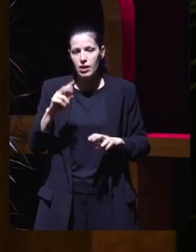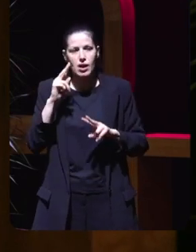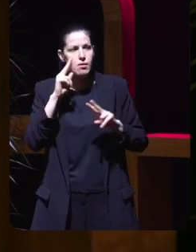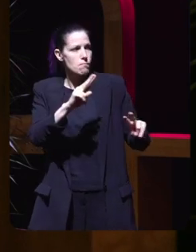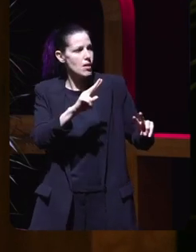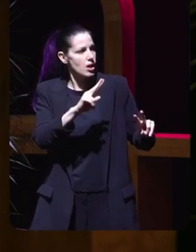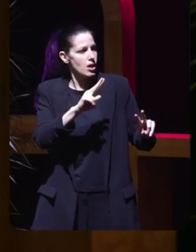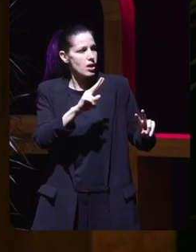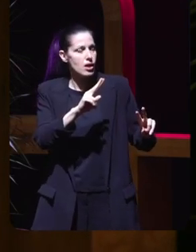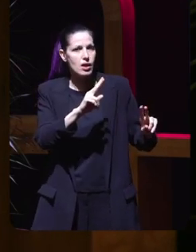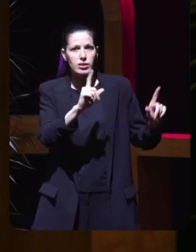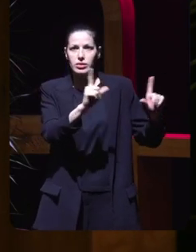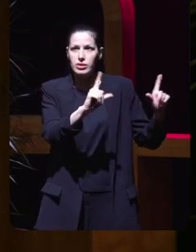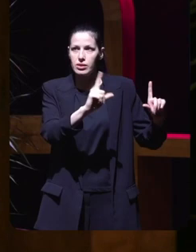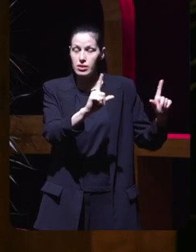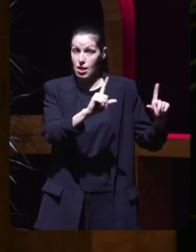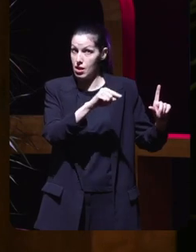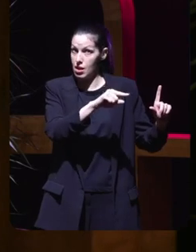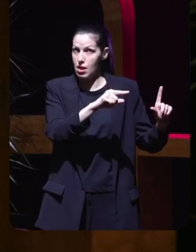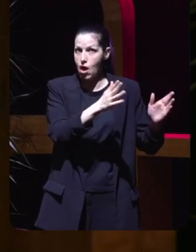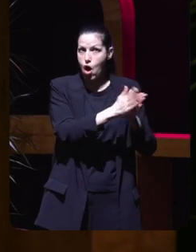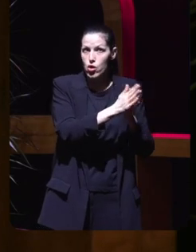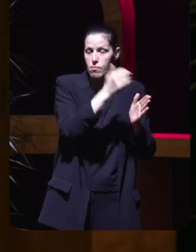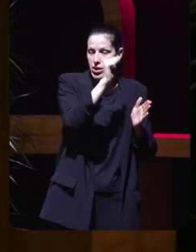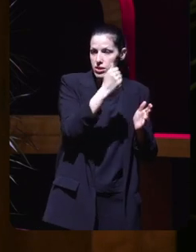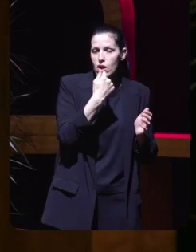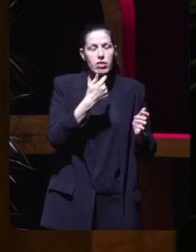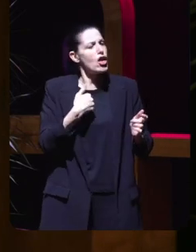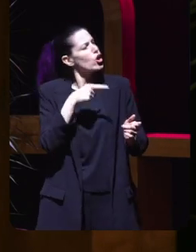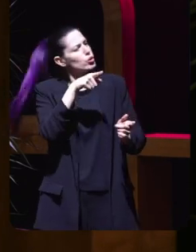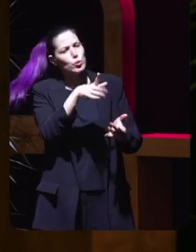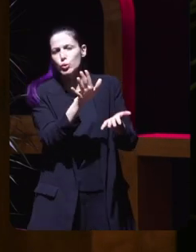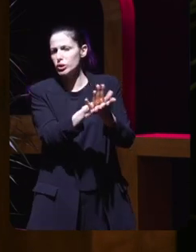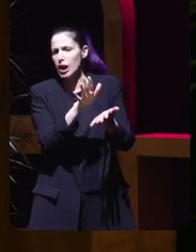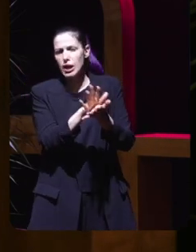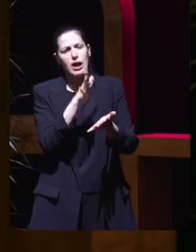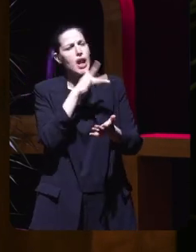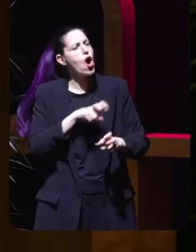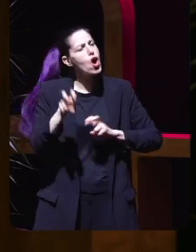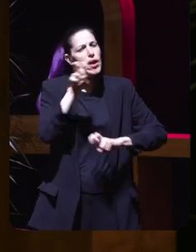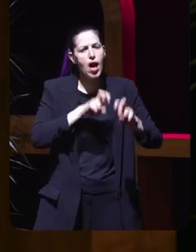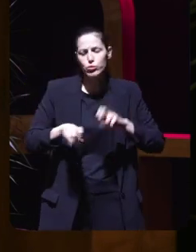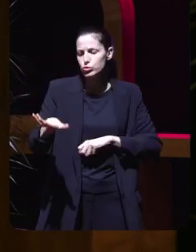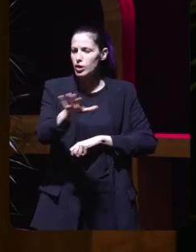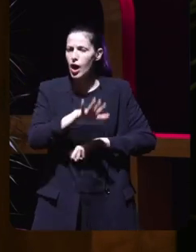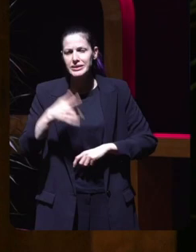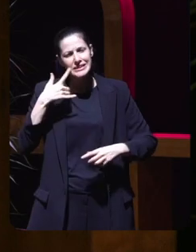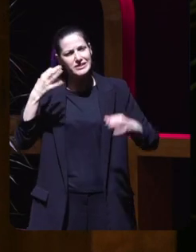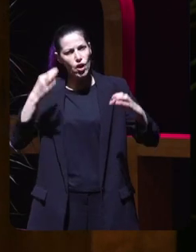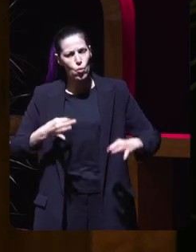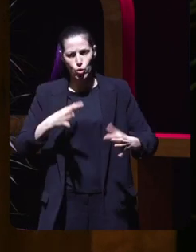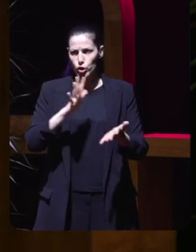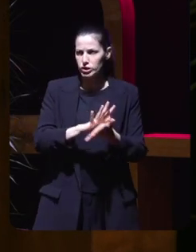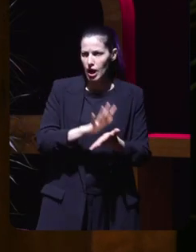O presentador de programa Yo decía como en plan bueno Tú tranquila Ahora tienes que buscar un lugar tranquilo un lugar seguro para